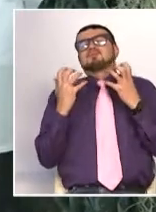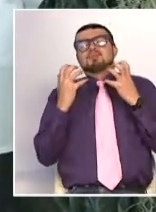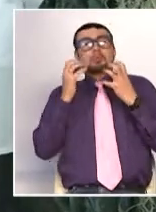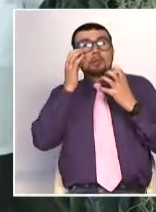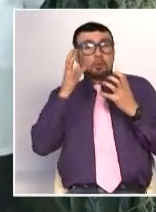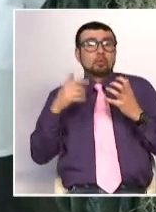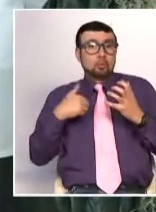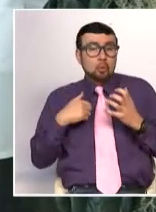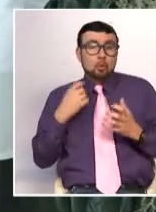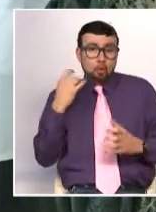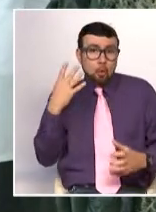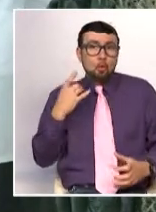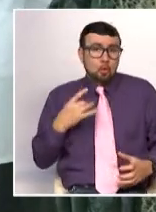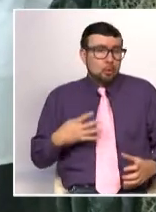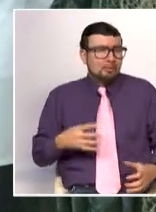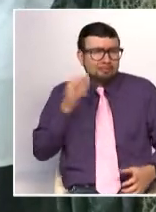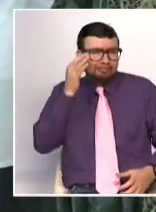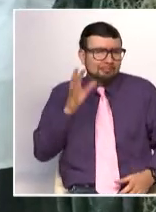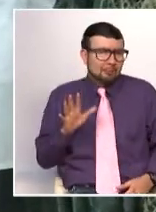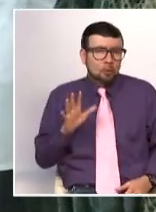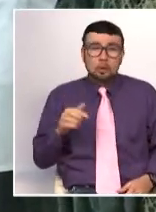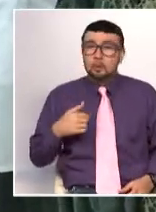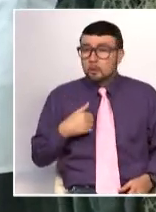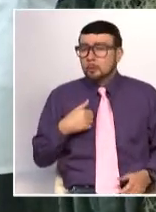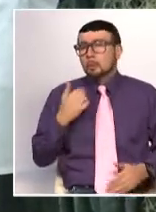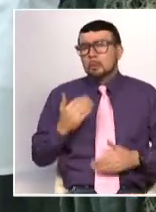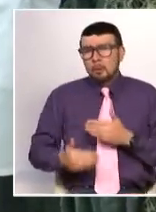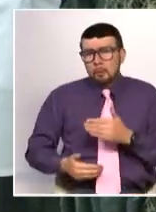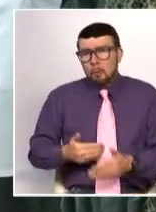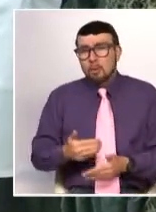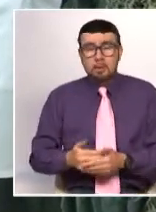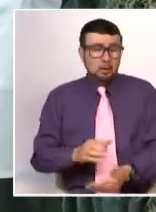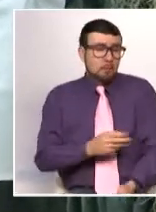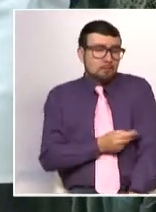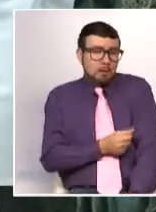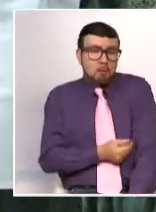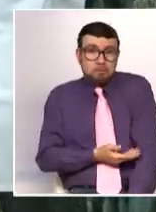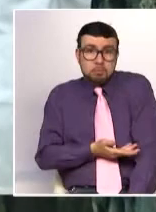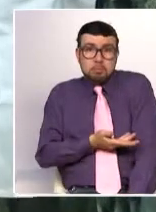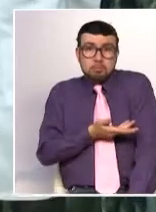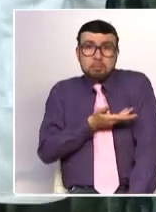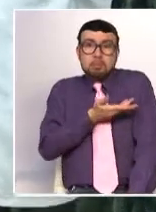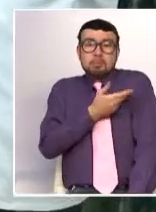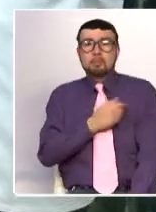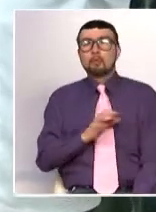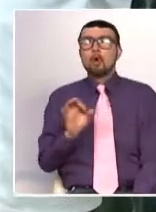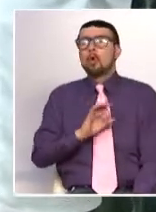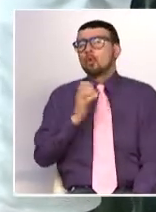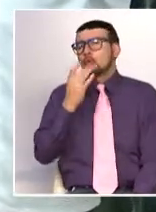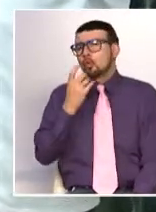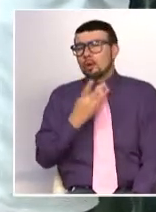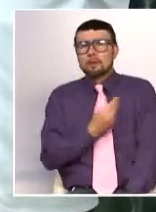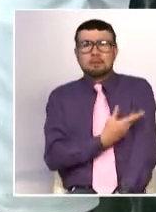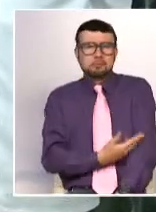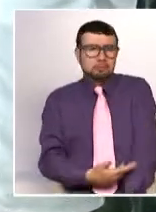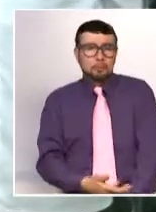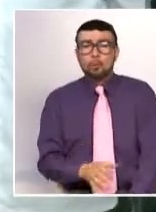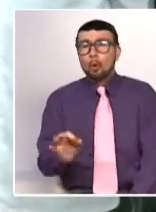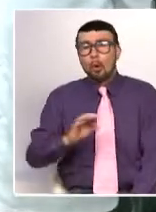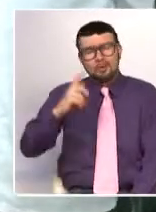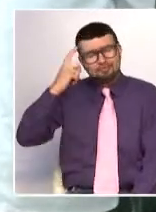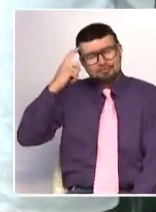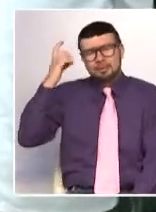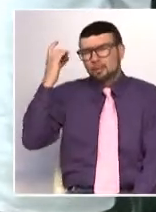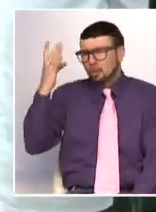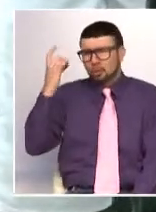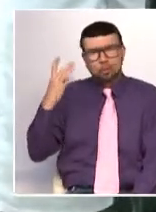puedo tener un proceso de crisis hipertensivas de diabetes crisis de dolores de cabeza servir todo